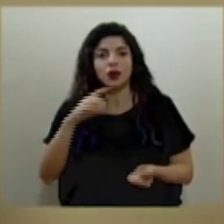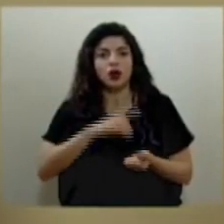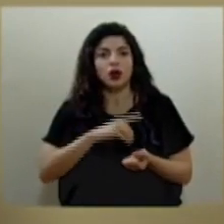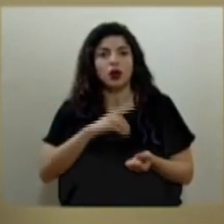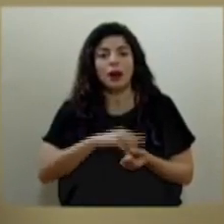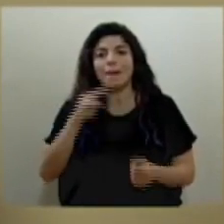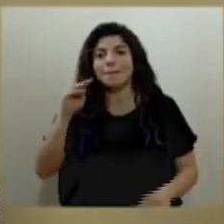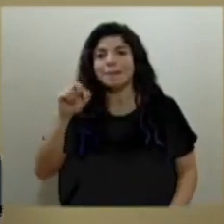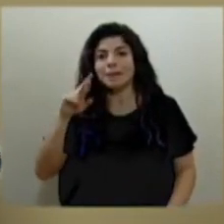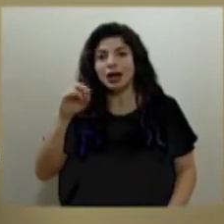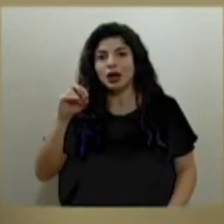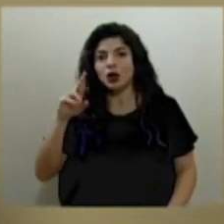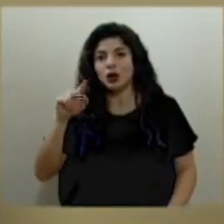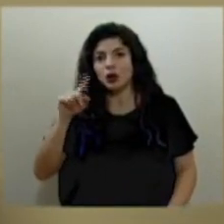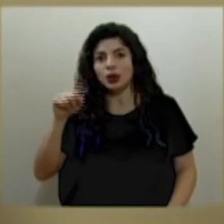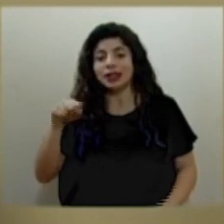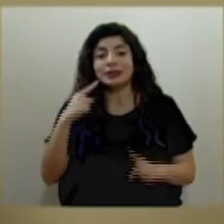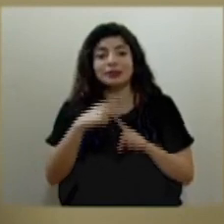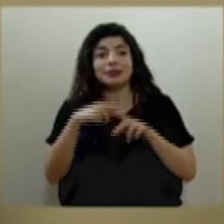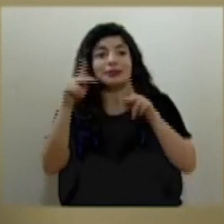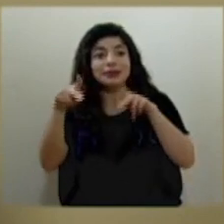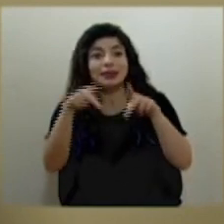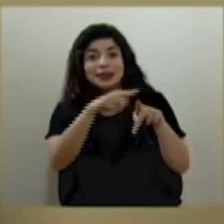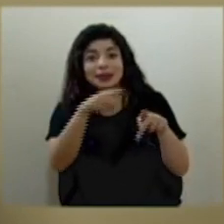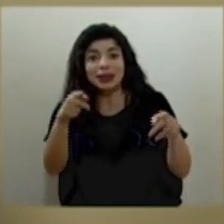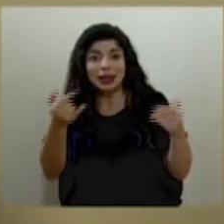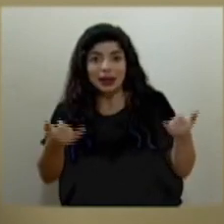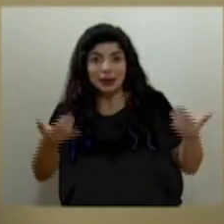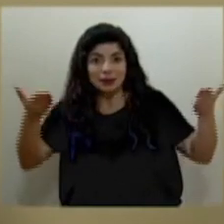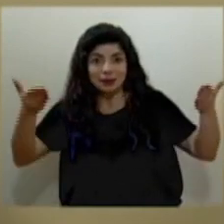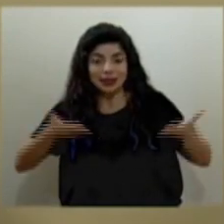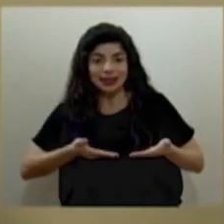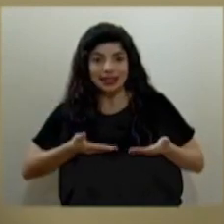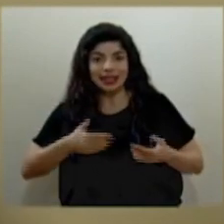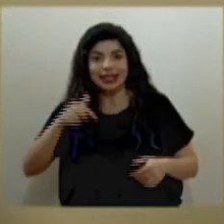doctor Mario Ruiz, a las personas que están presentes en este